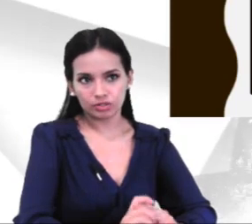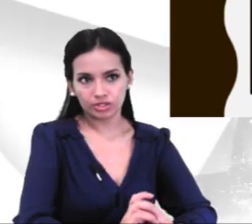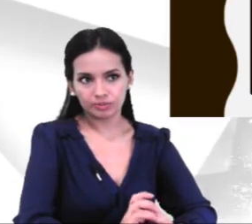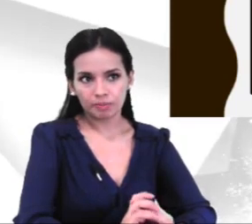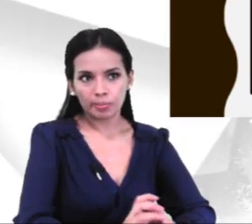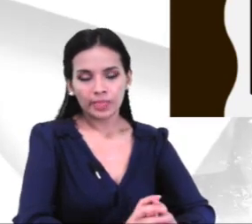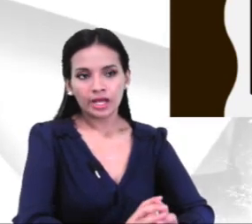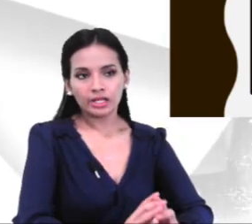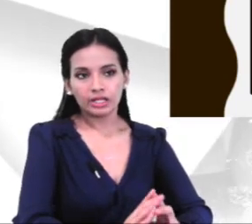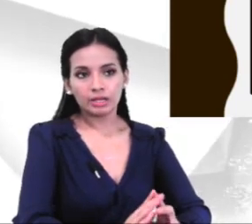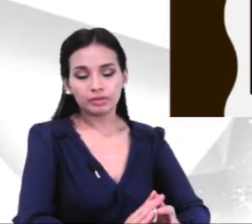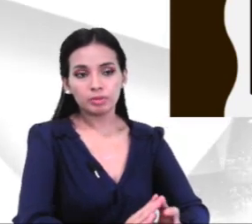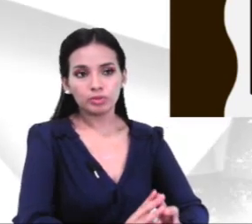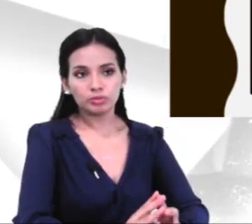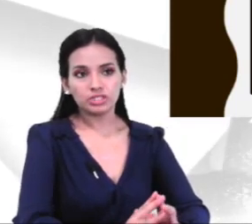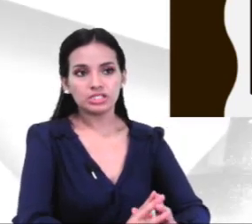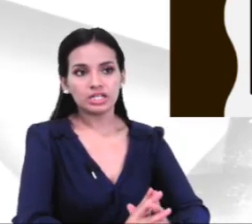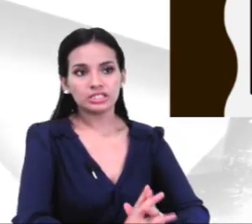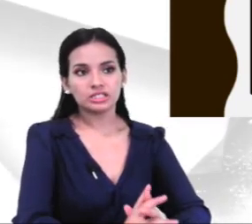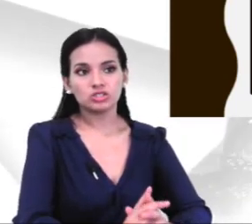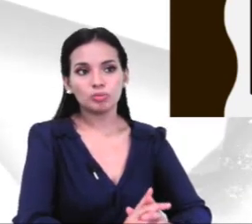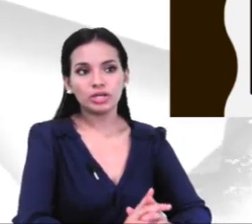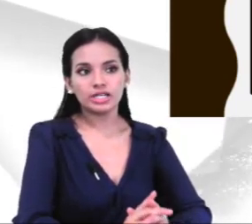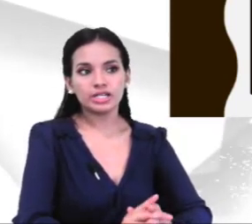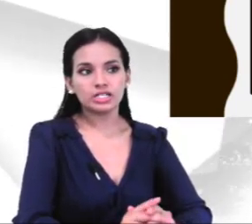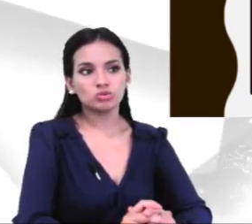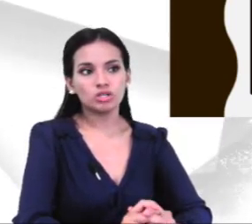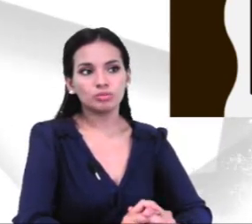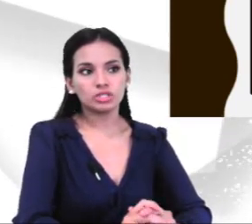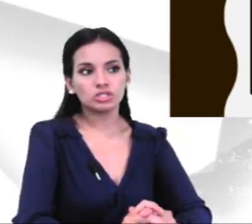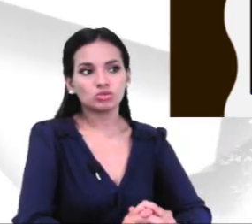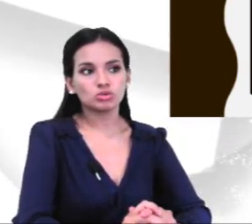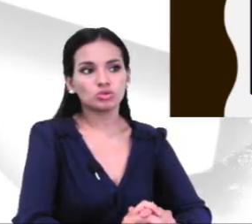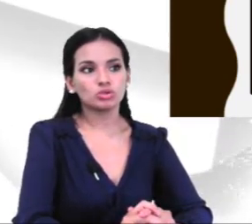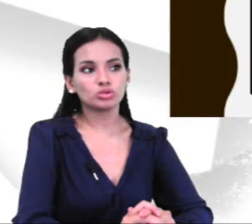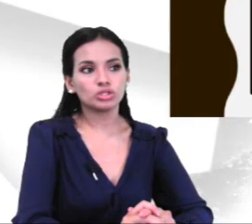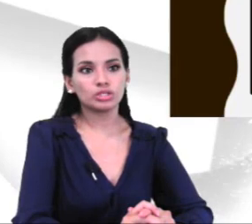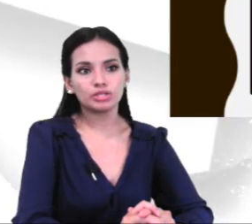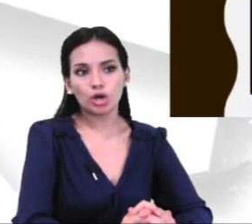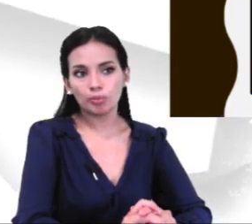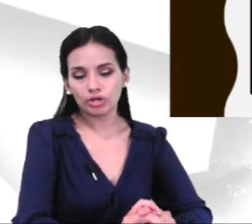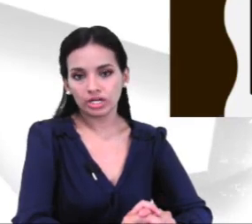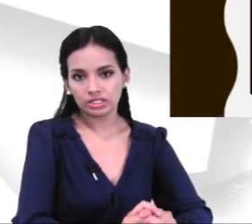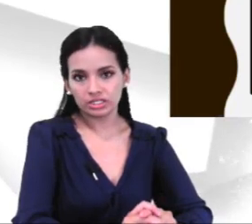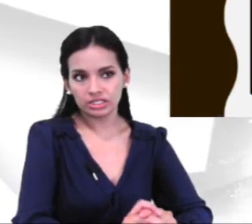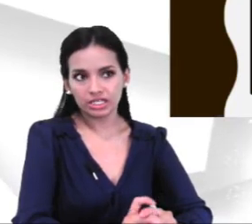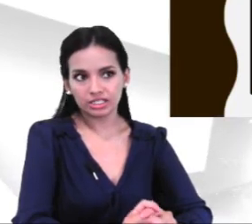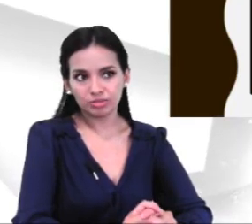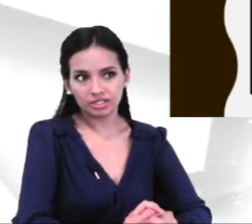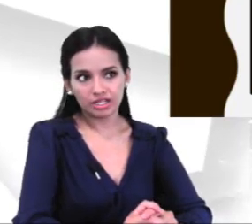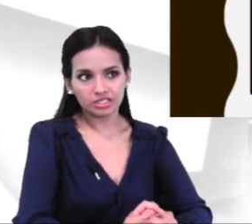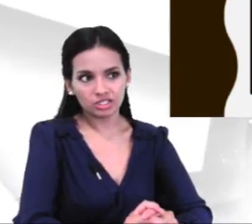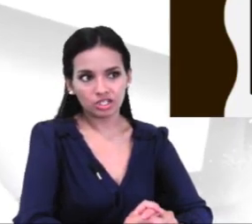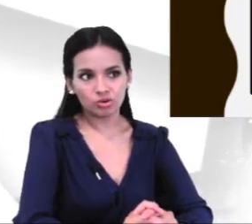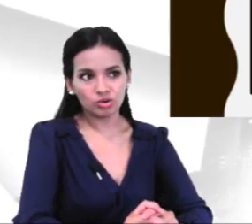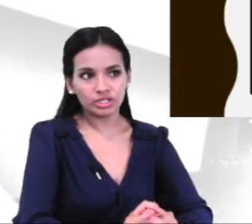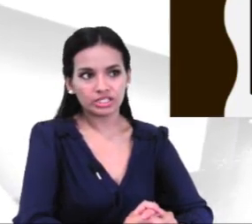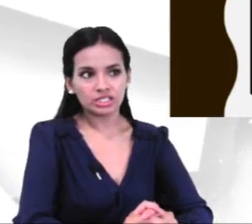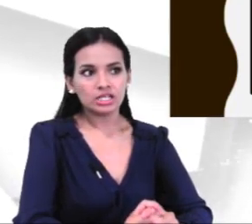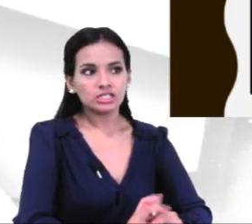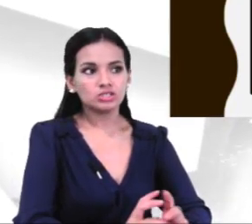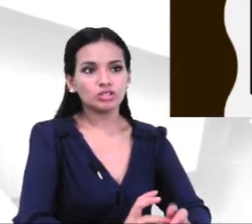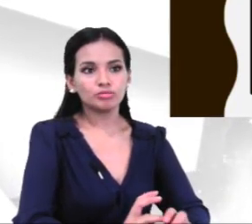en las aguas también podemos decir que la extensión varía ya que es un límites no sólo son determinados por características ambientales y